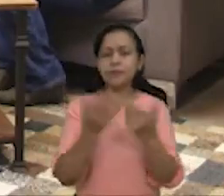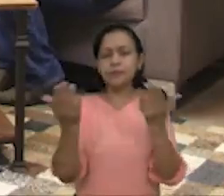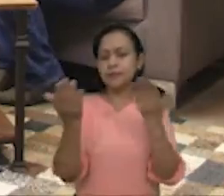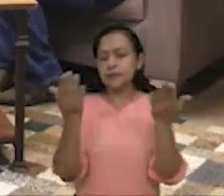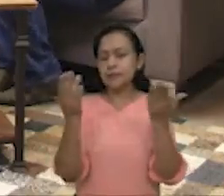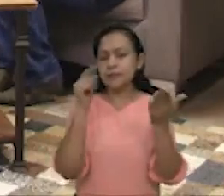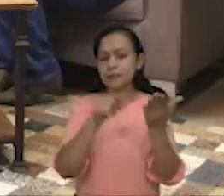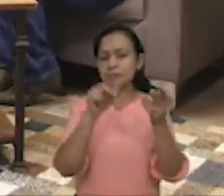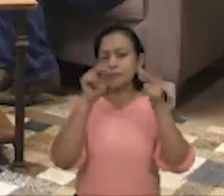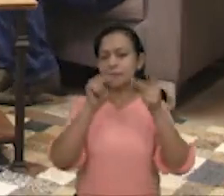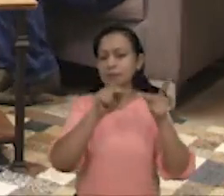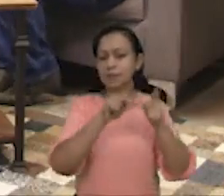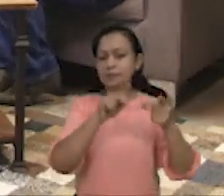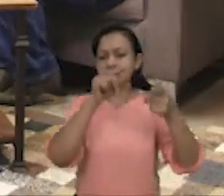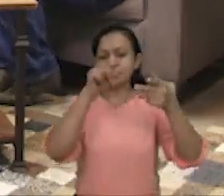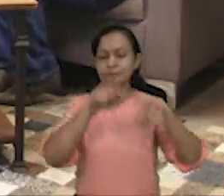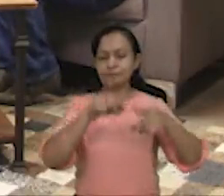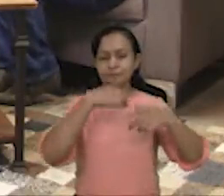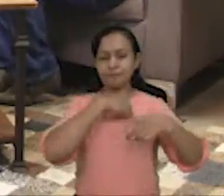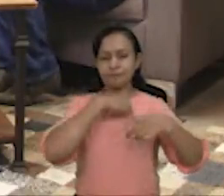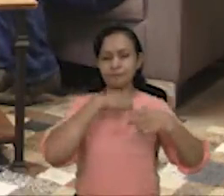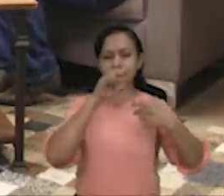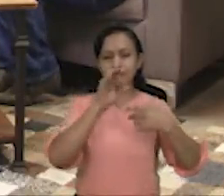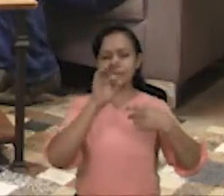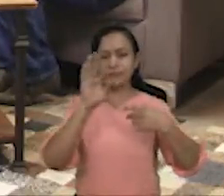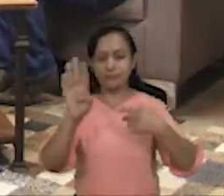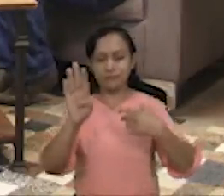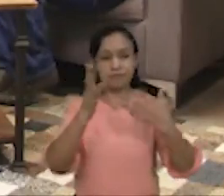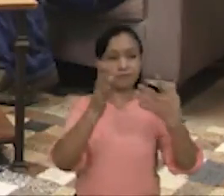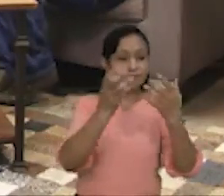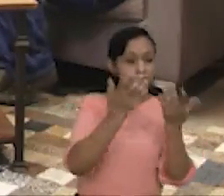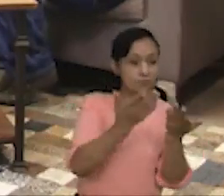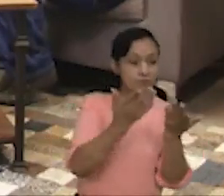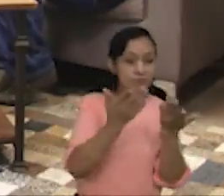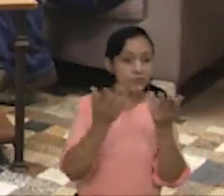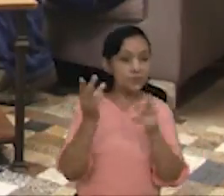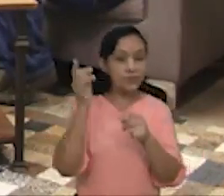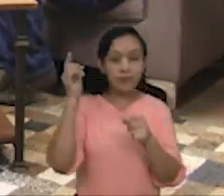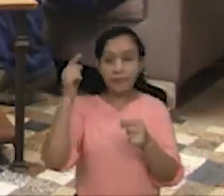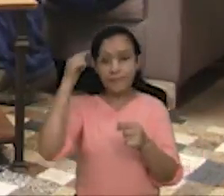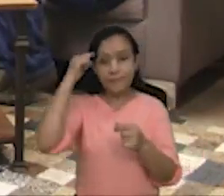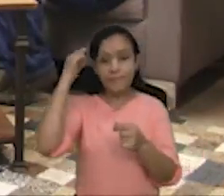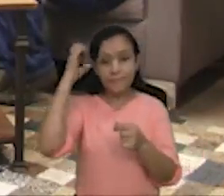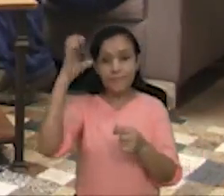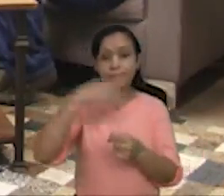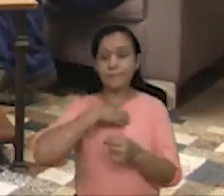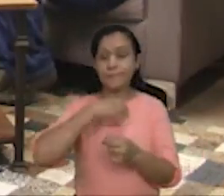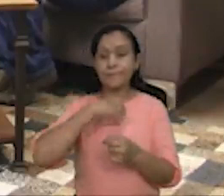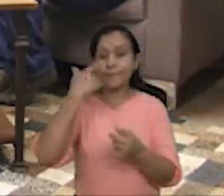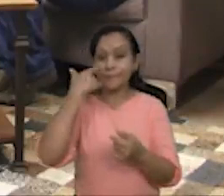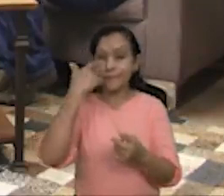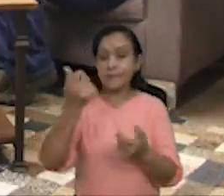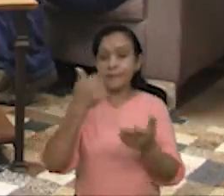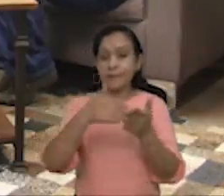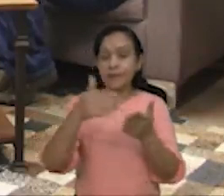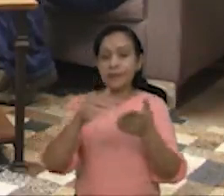Aparentar que hay una persona ahí que está posesionada y que está interesada en un tema en particular, pero yo creo que es fácil reconocerlo cuando